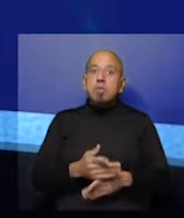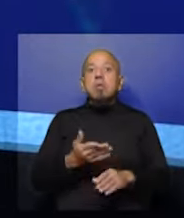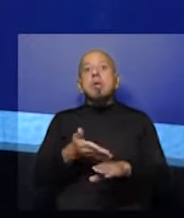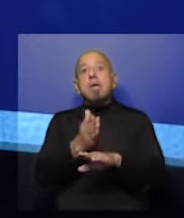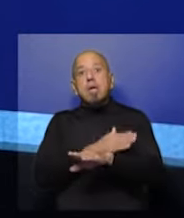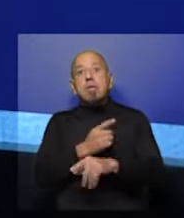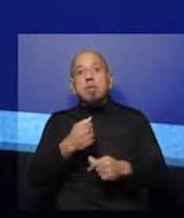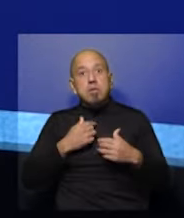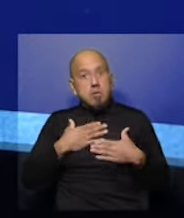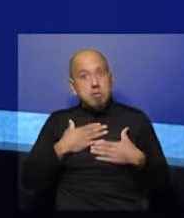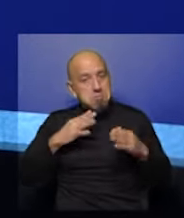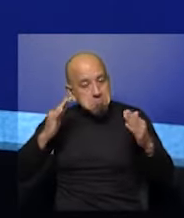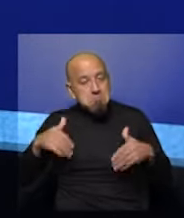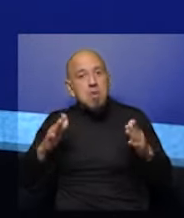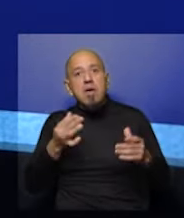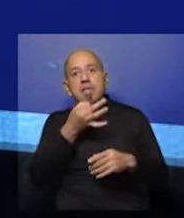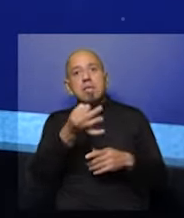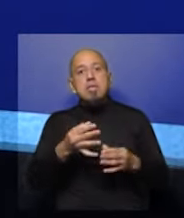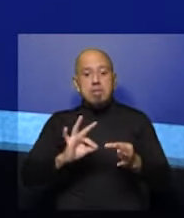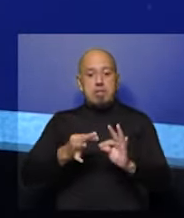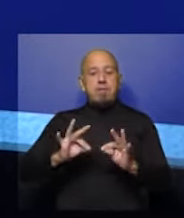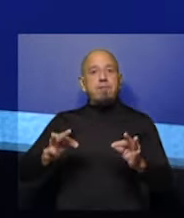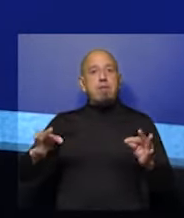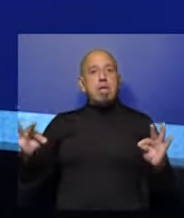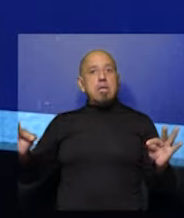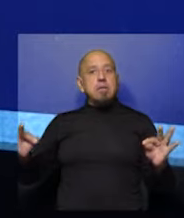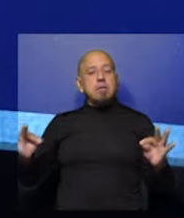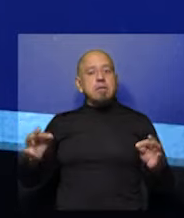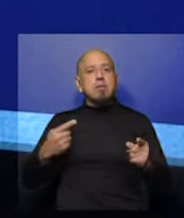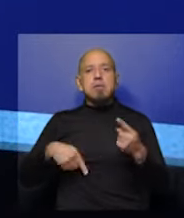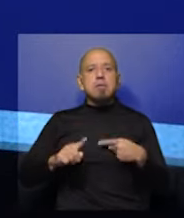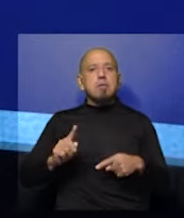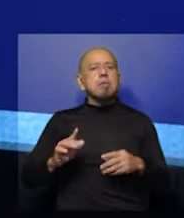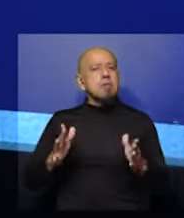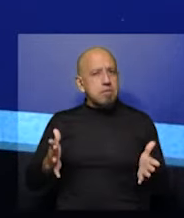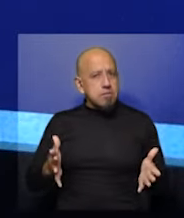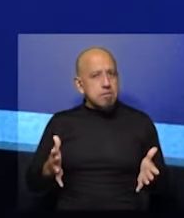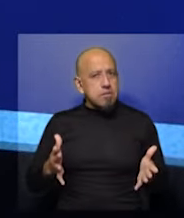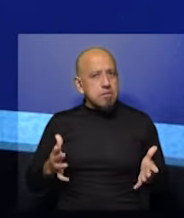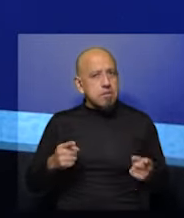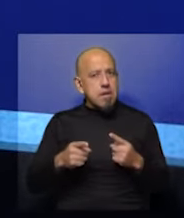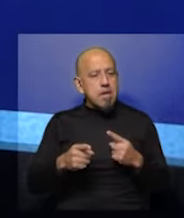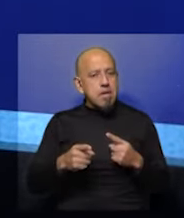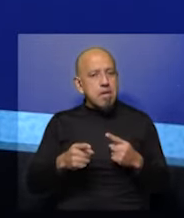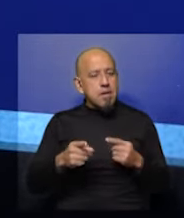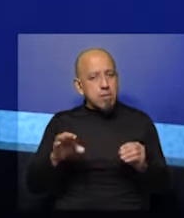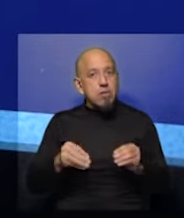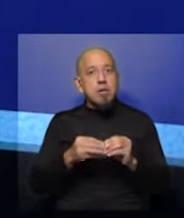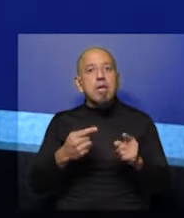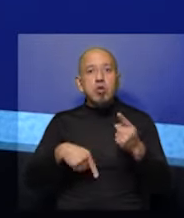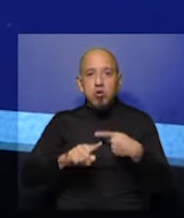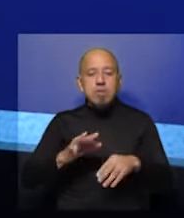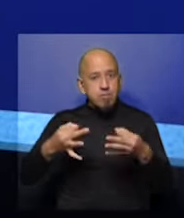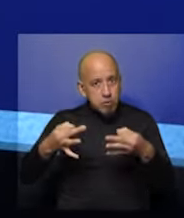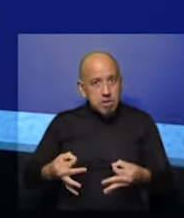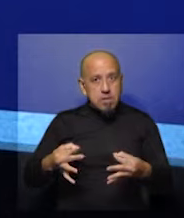venir suelto de cuerpo a decir esa frase populista y demagógica deberías completarla de esta manera el enunciado